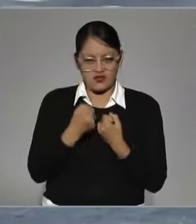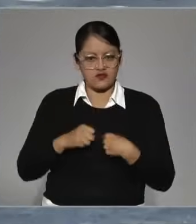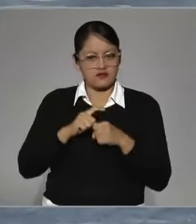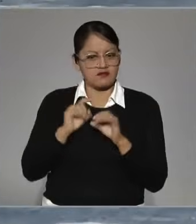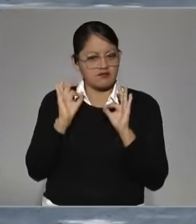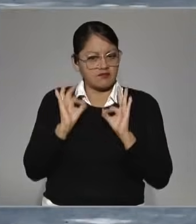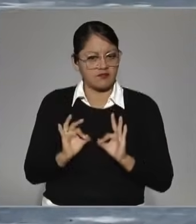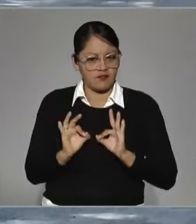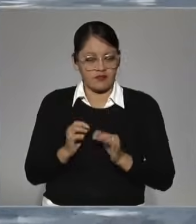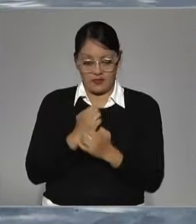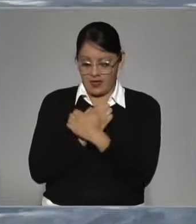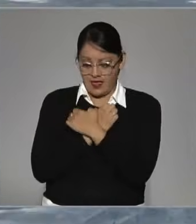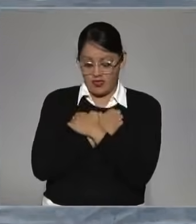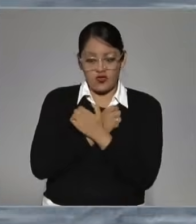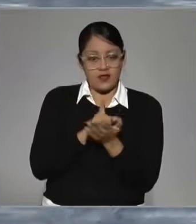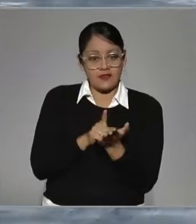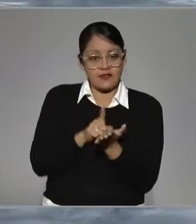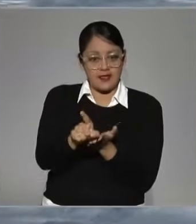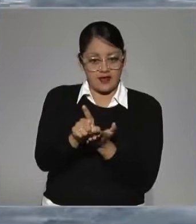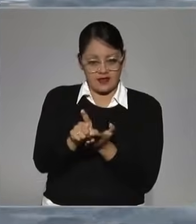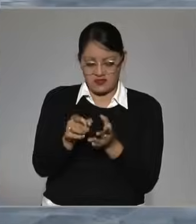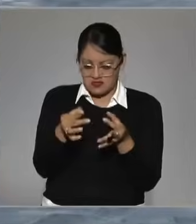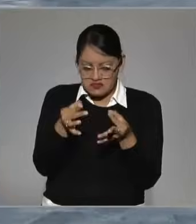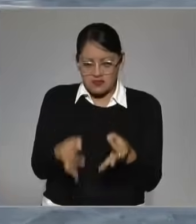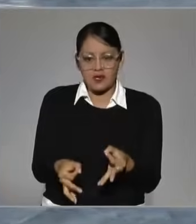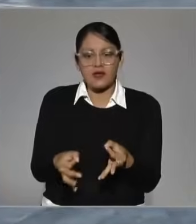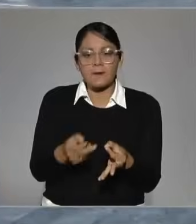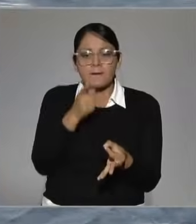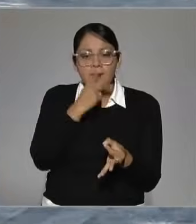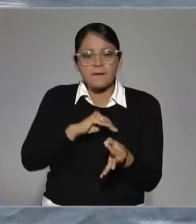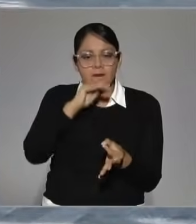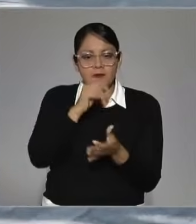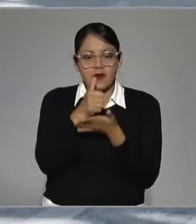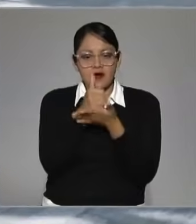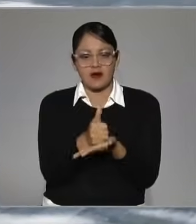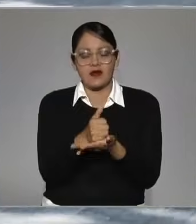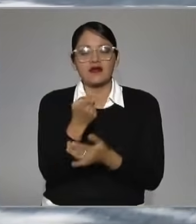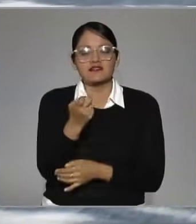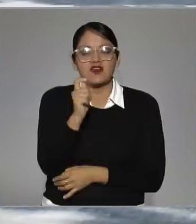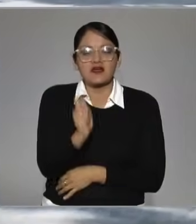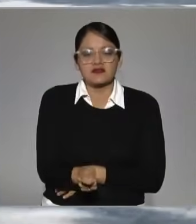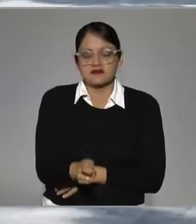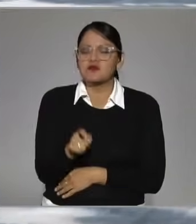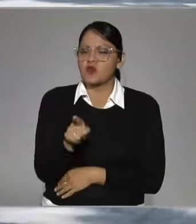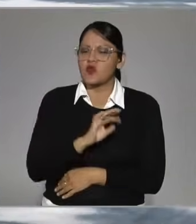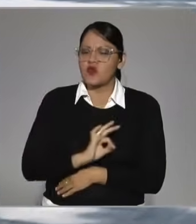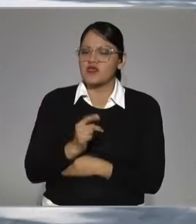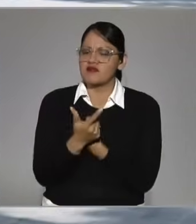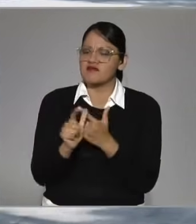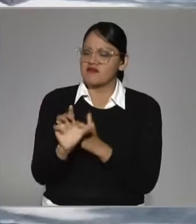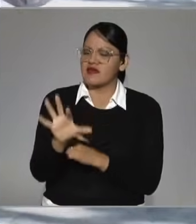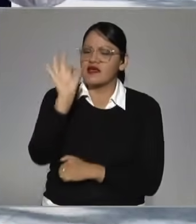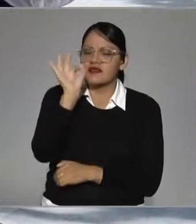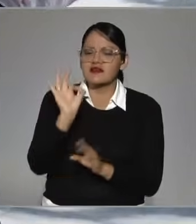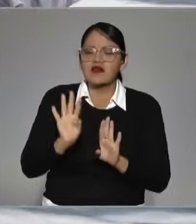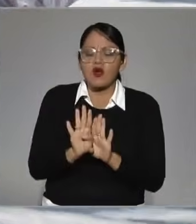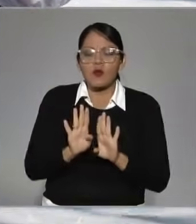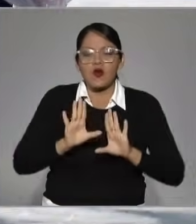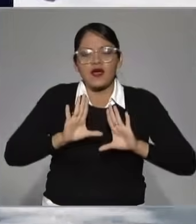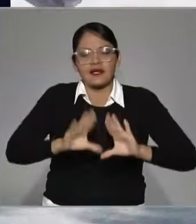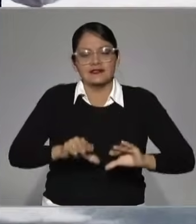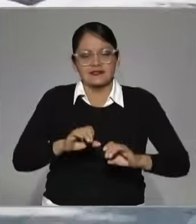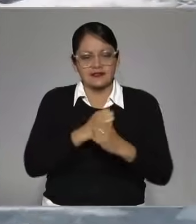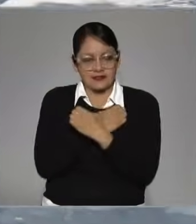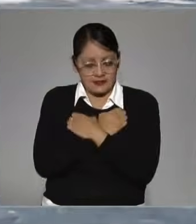La educación como un derecho inherente de los padres también implica que tienen la libertad de elegir la forma de educación